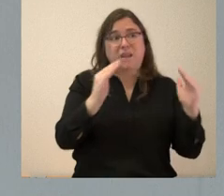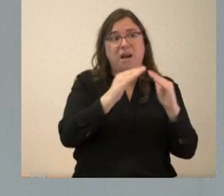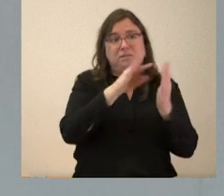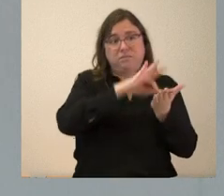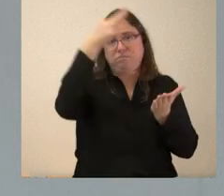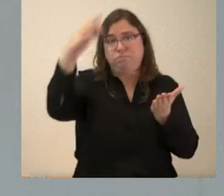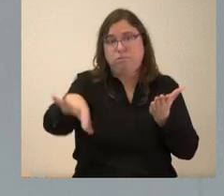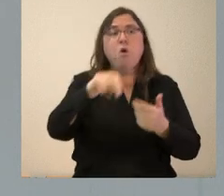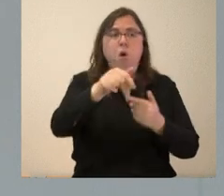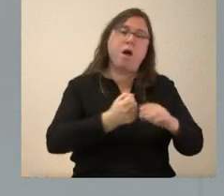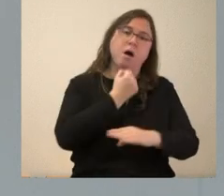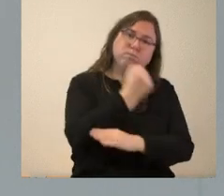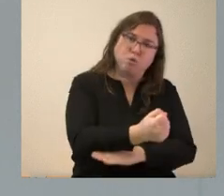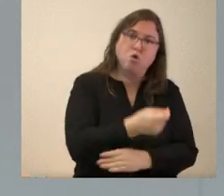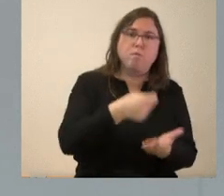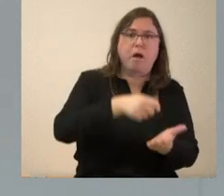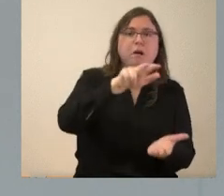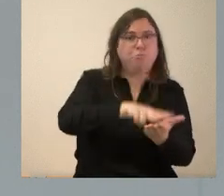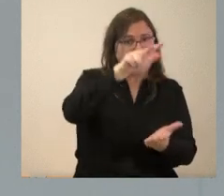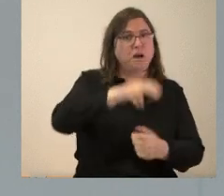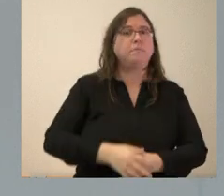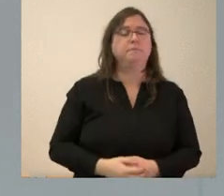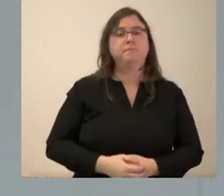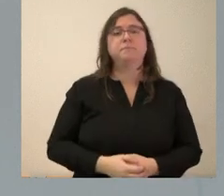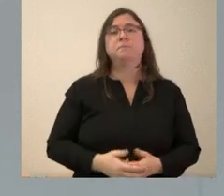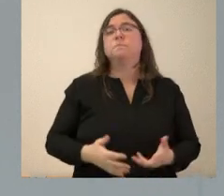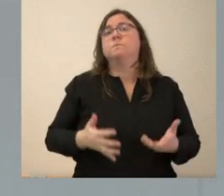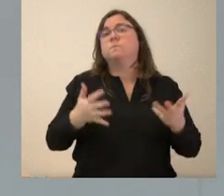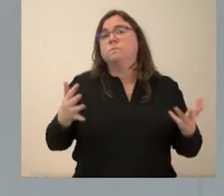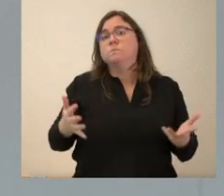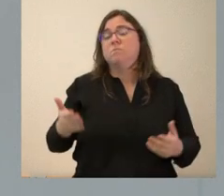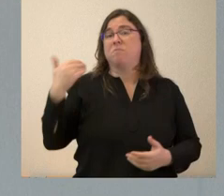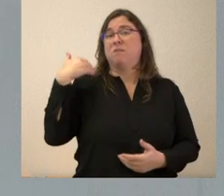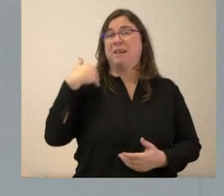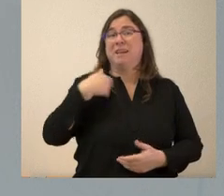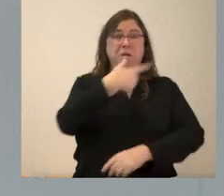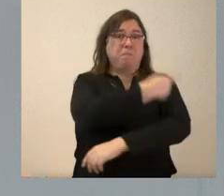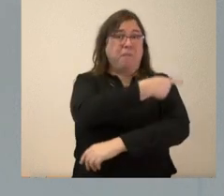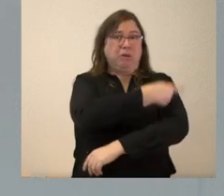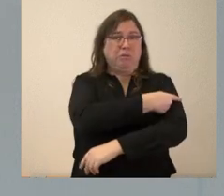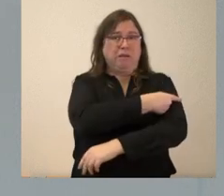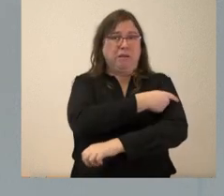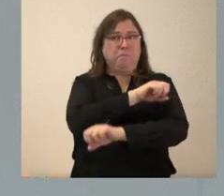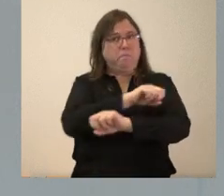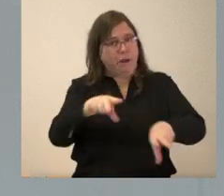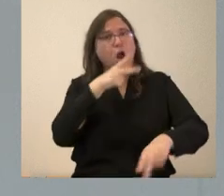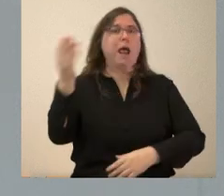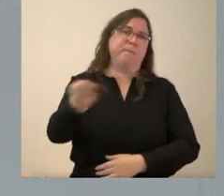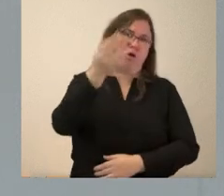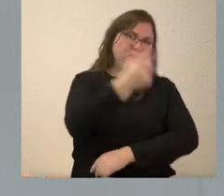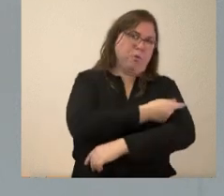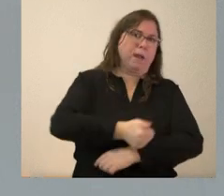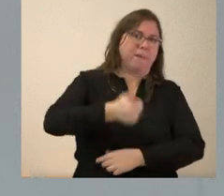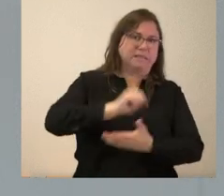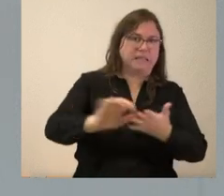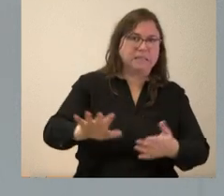vivienda hoy se les ayuda en el pago de esa hipoteca teníamos un calendario de vacunación peor que el que tenemos hoy teníamos un